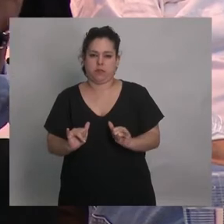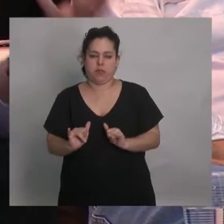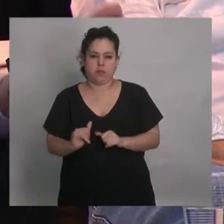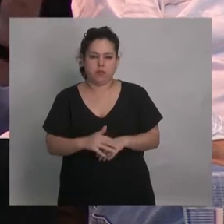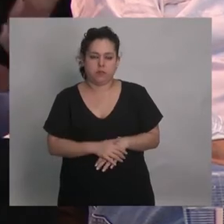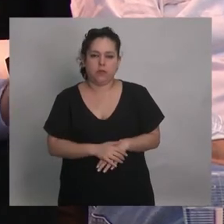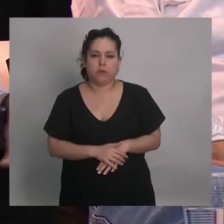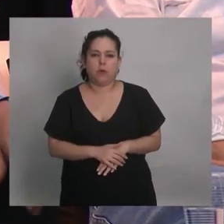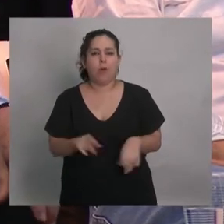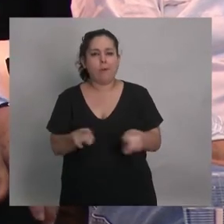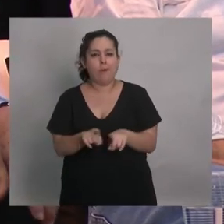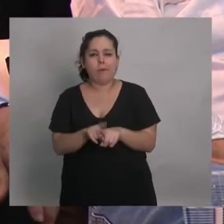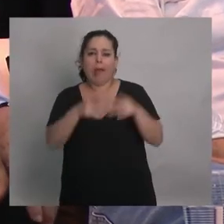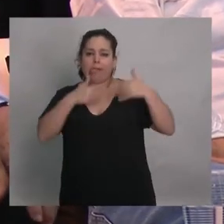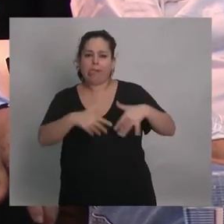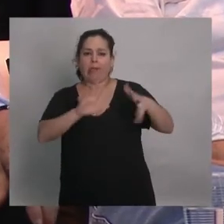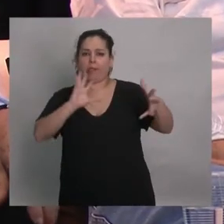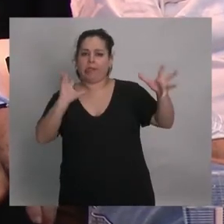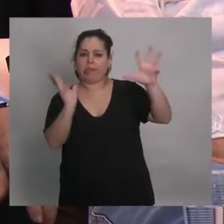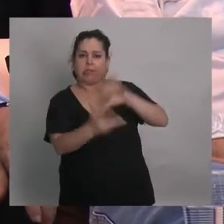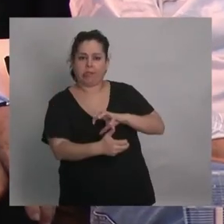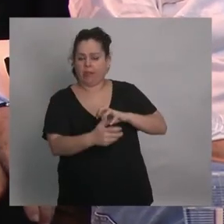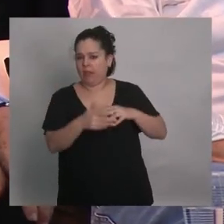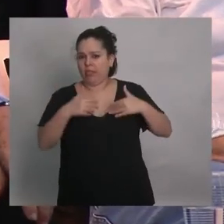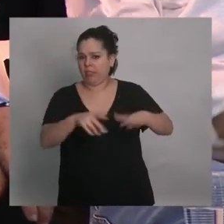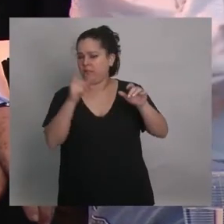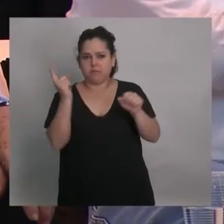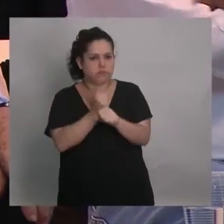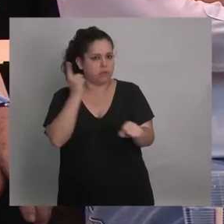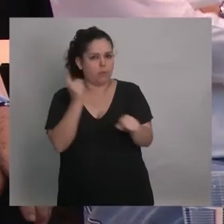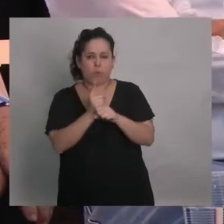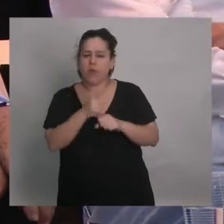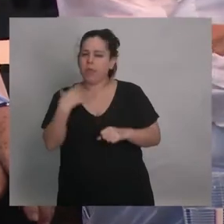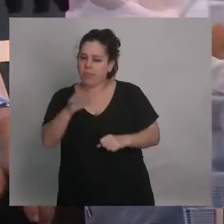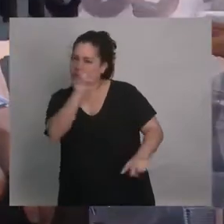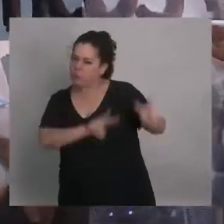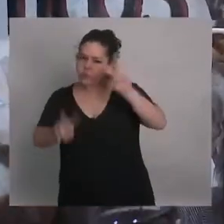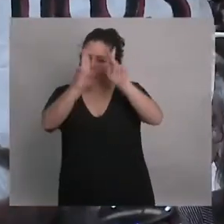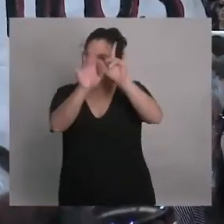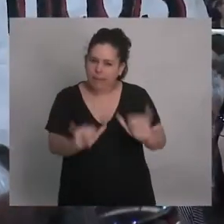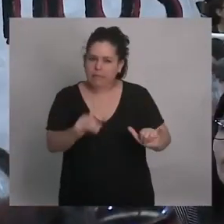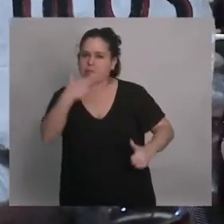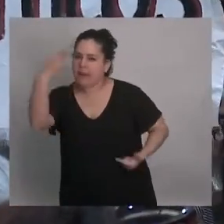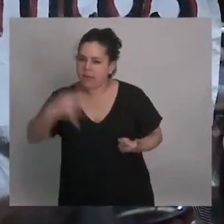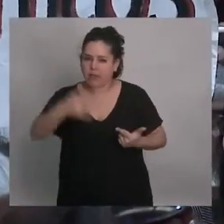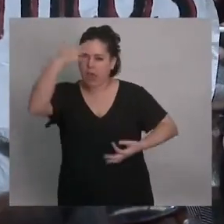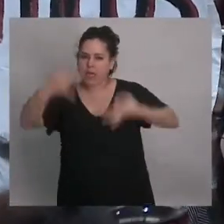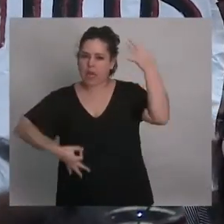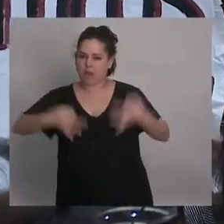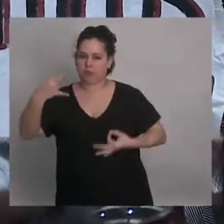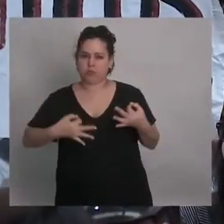permitir que destruyan el avance para conseguir la paz la verdad y la justicia